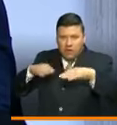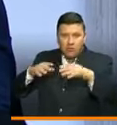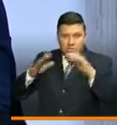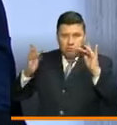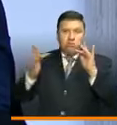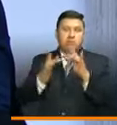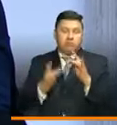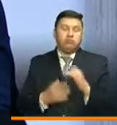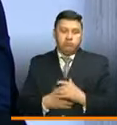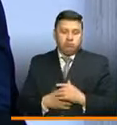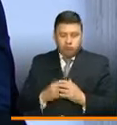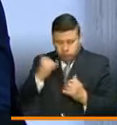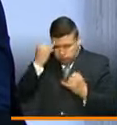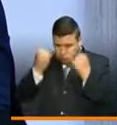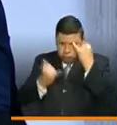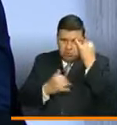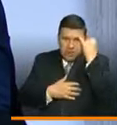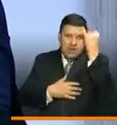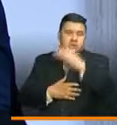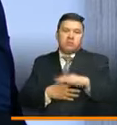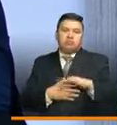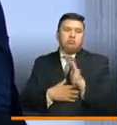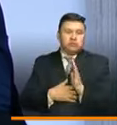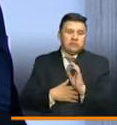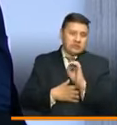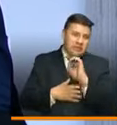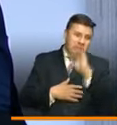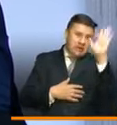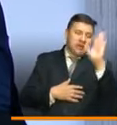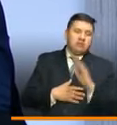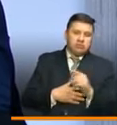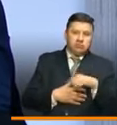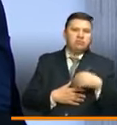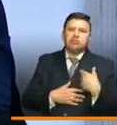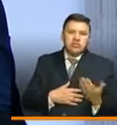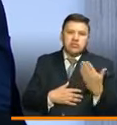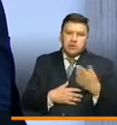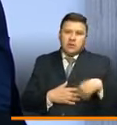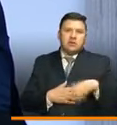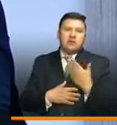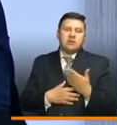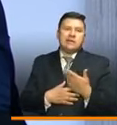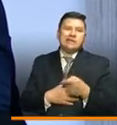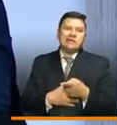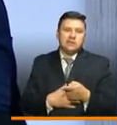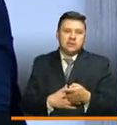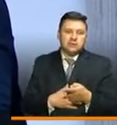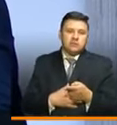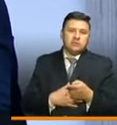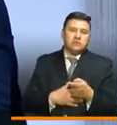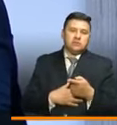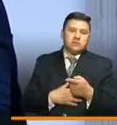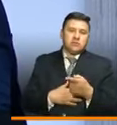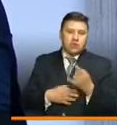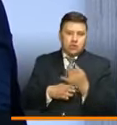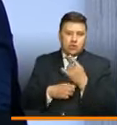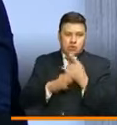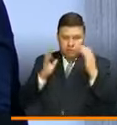Es un diseño versátil y, por supuesto, lo que nos va a permitir también es